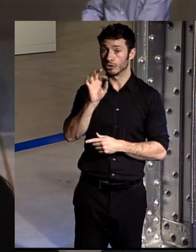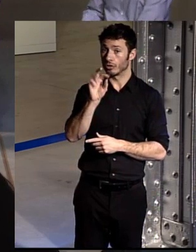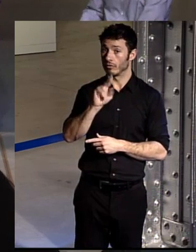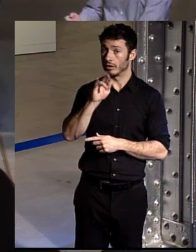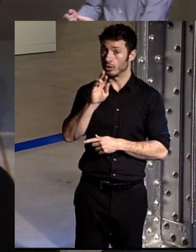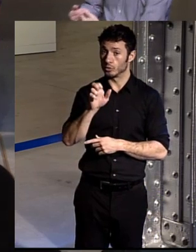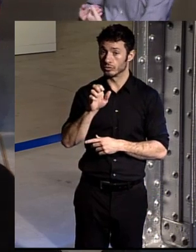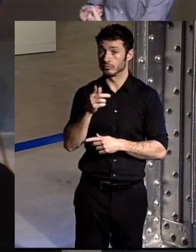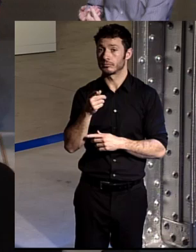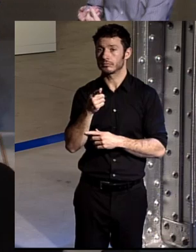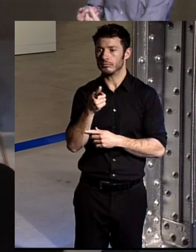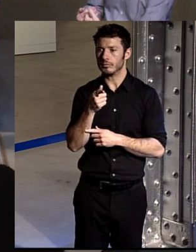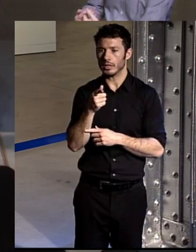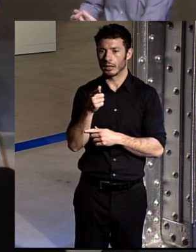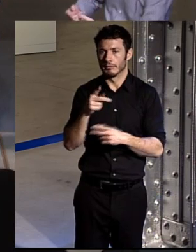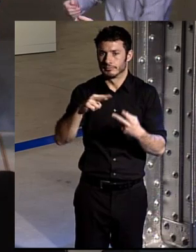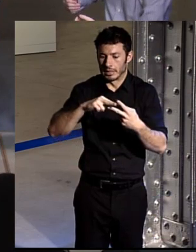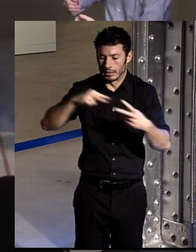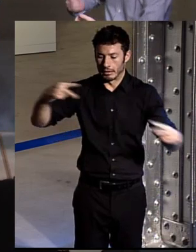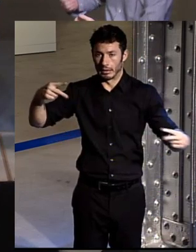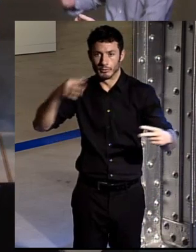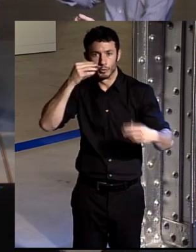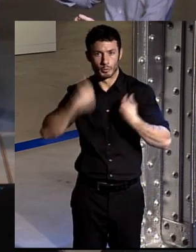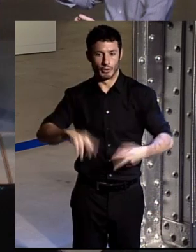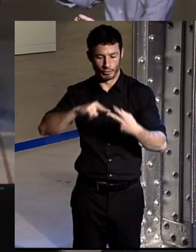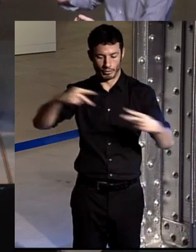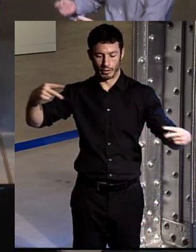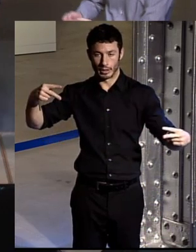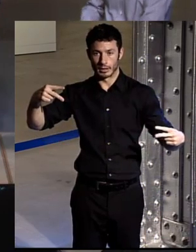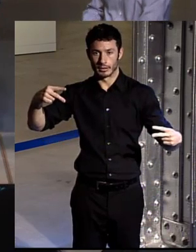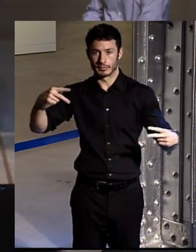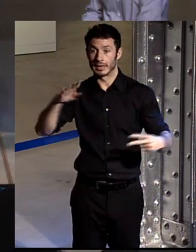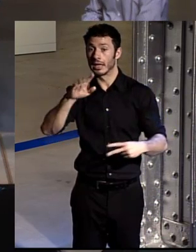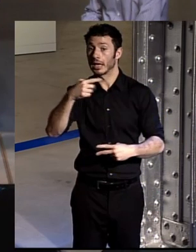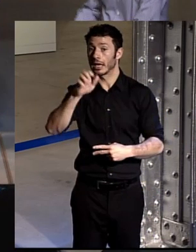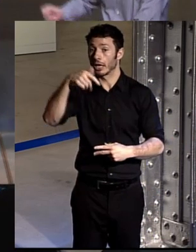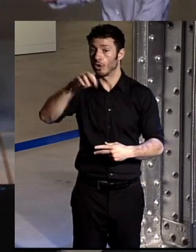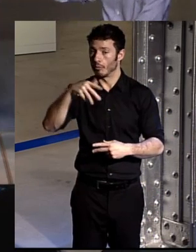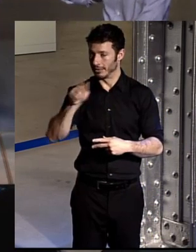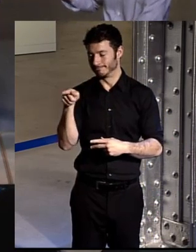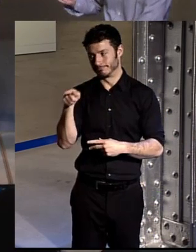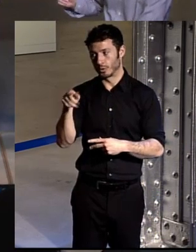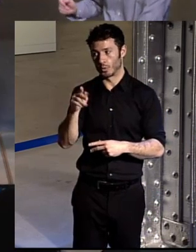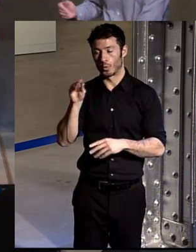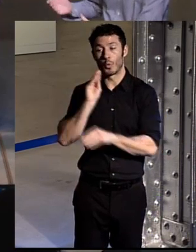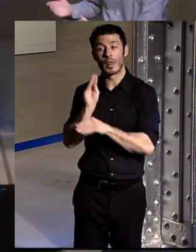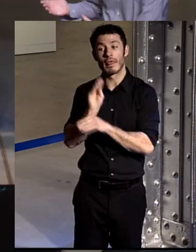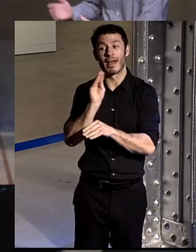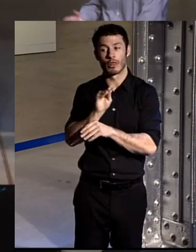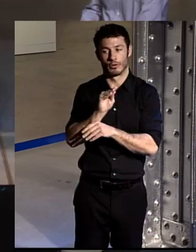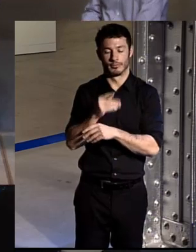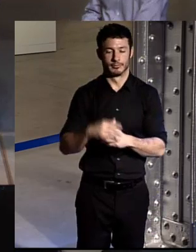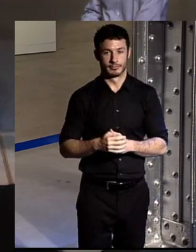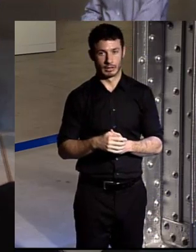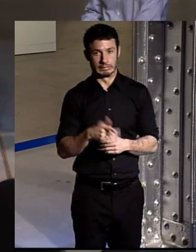son secuencias que han quedado en nuestro genoma nuestro genoma, no en nuestro código genético, aberrón, querido. Que es importante porque Claro, los